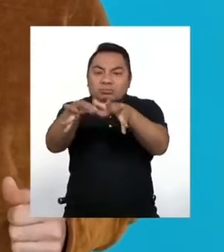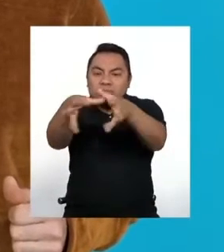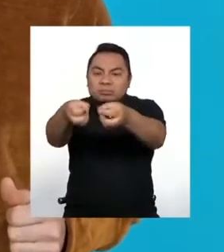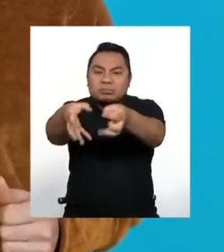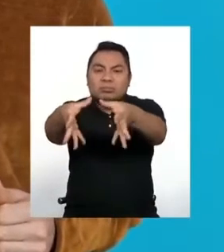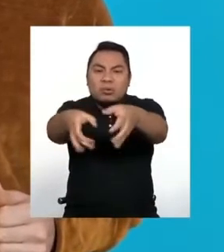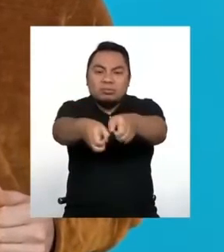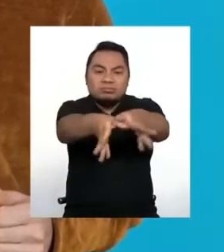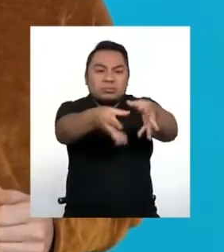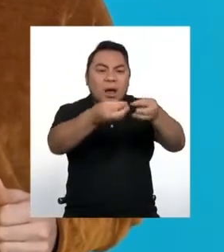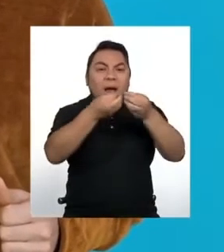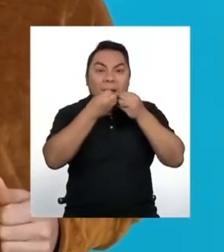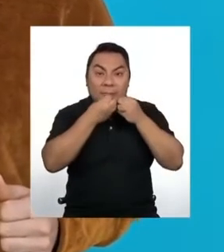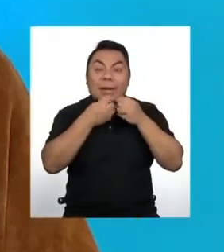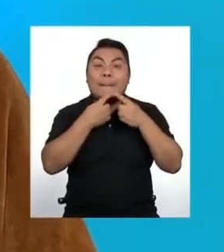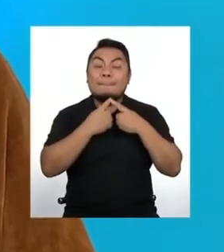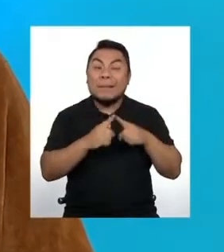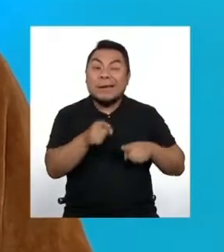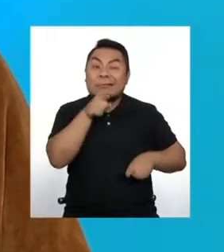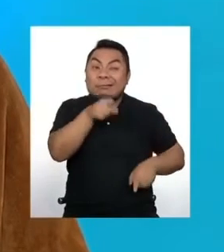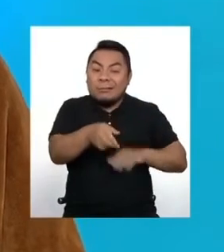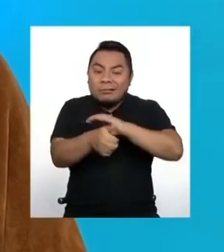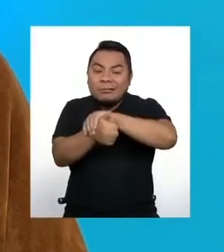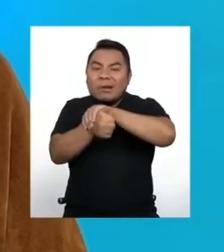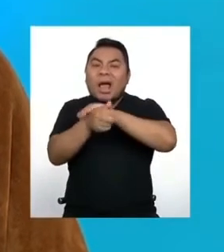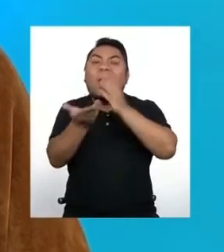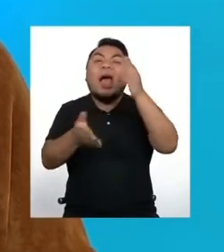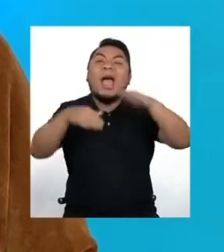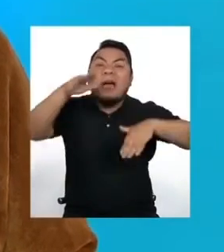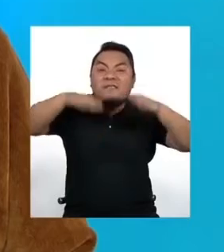Programa de intervención temprana PRITE